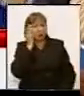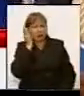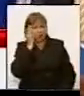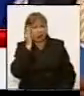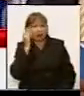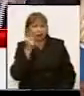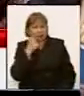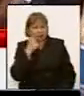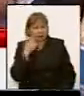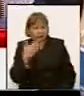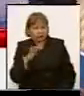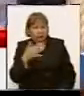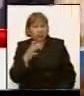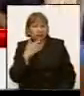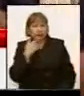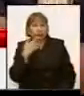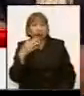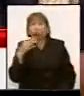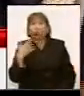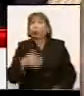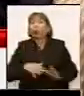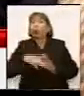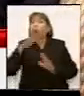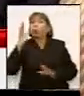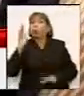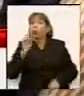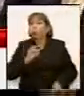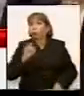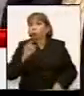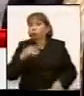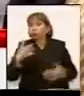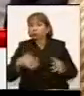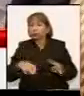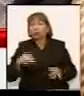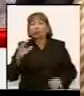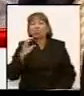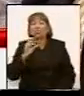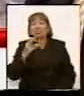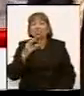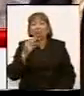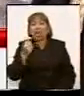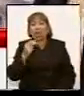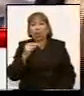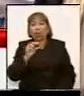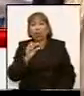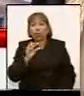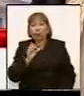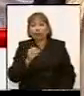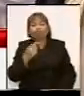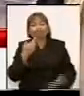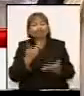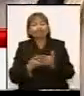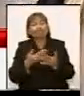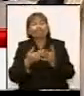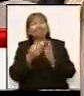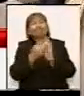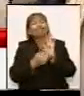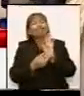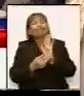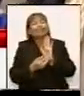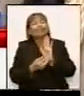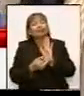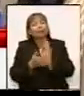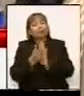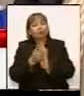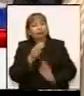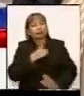declarado en alto riesgo a Chango, entonces estamos presentando este proyecto con la finalidad de que llame la atención al Ejecutivo y